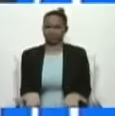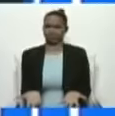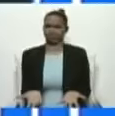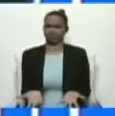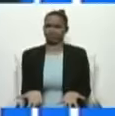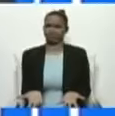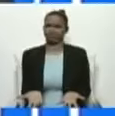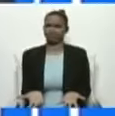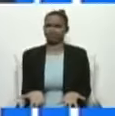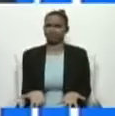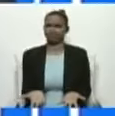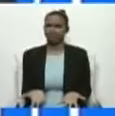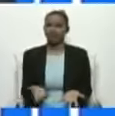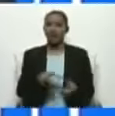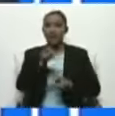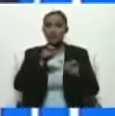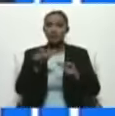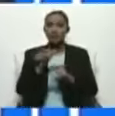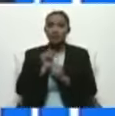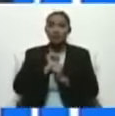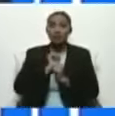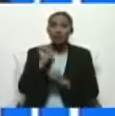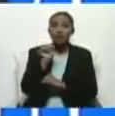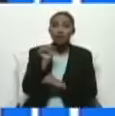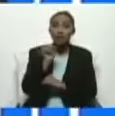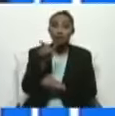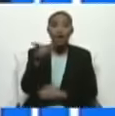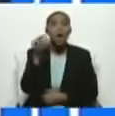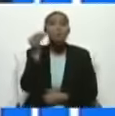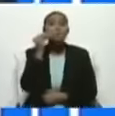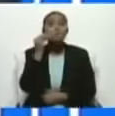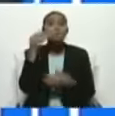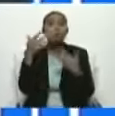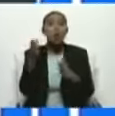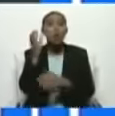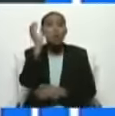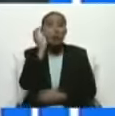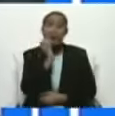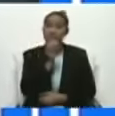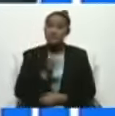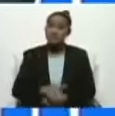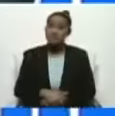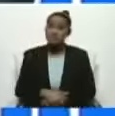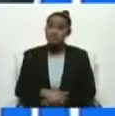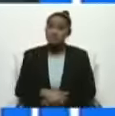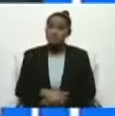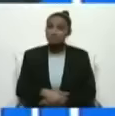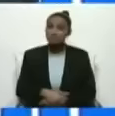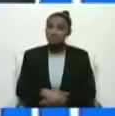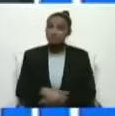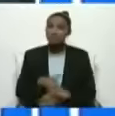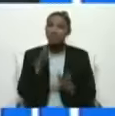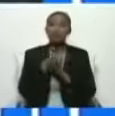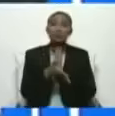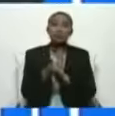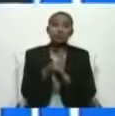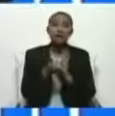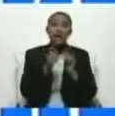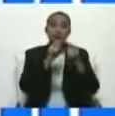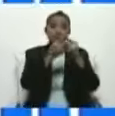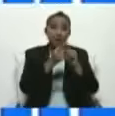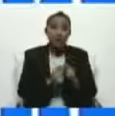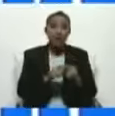Es decir, que si le hubieran hecho caso al tonto este, si le hubieran hecho caso, había que restarle votos a Capriles,